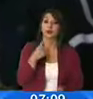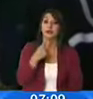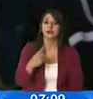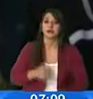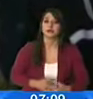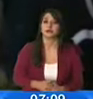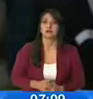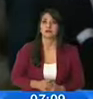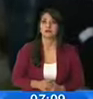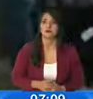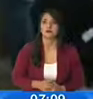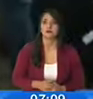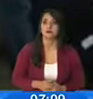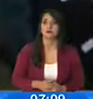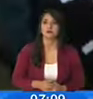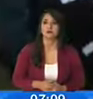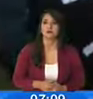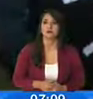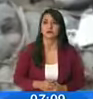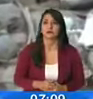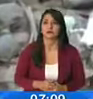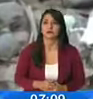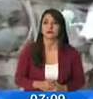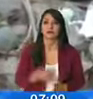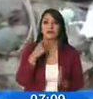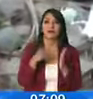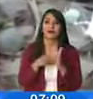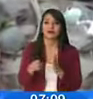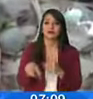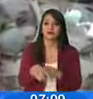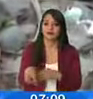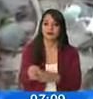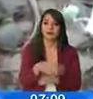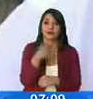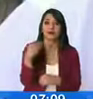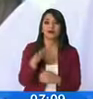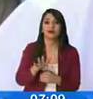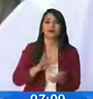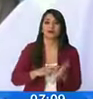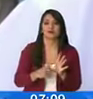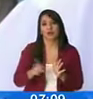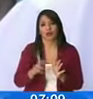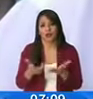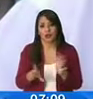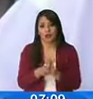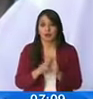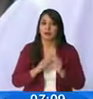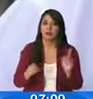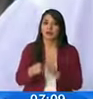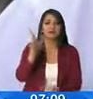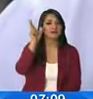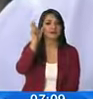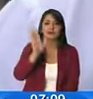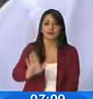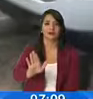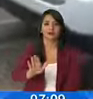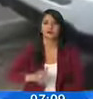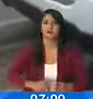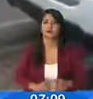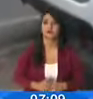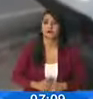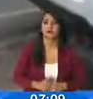hubiese consumidor, no habría este tipo de ilegalidad. Entonces, un llamado a la ciudadanía a no creer en este tipo de